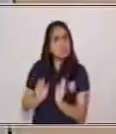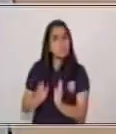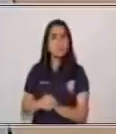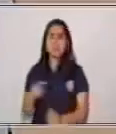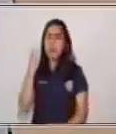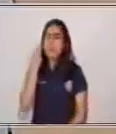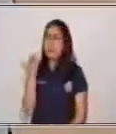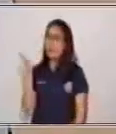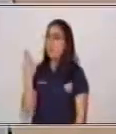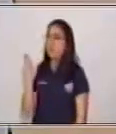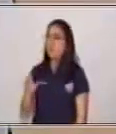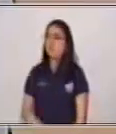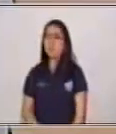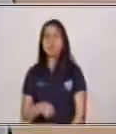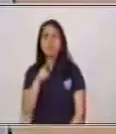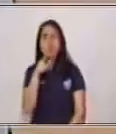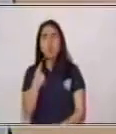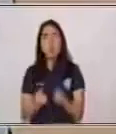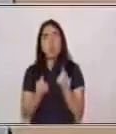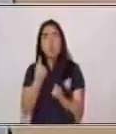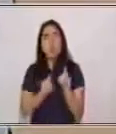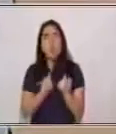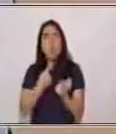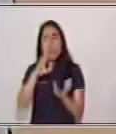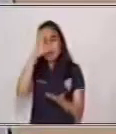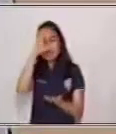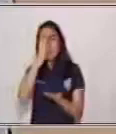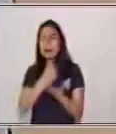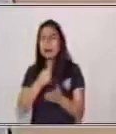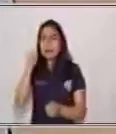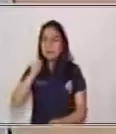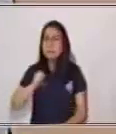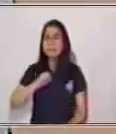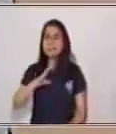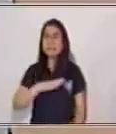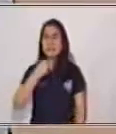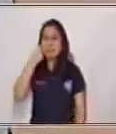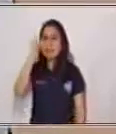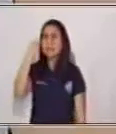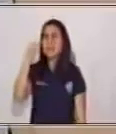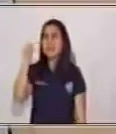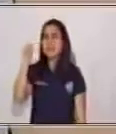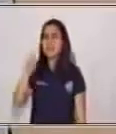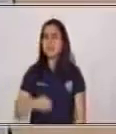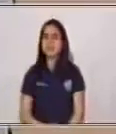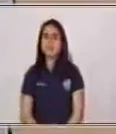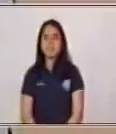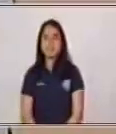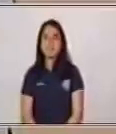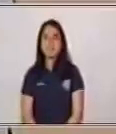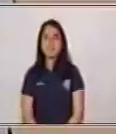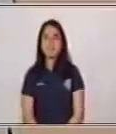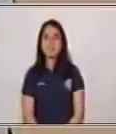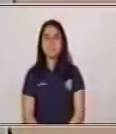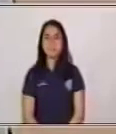una palabra que no está tildada y que por regla general debería llevar tilde. ¿Cuál crees tú que es?